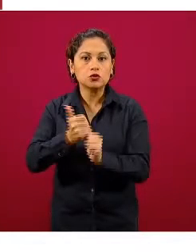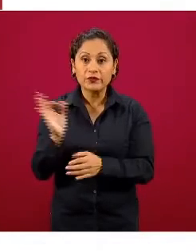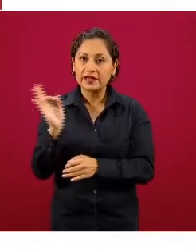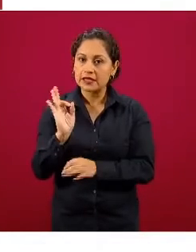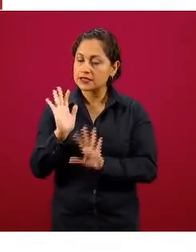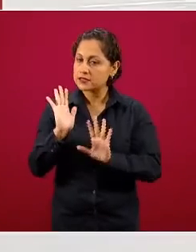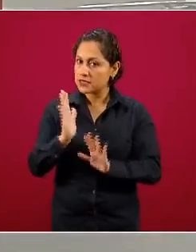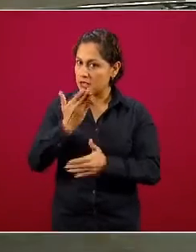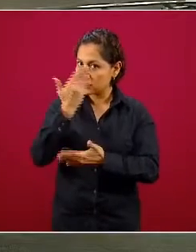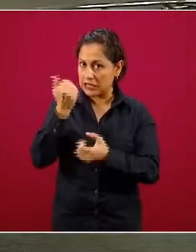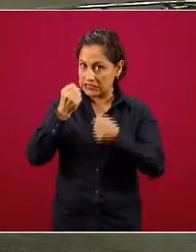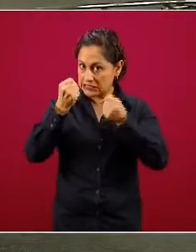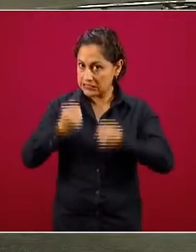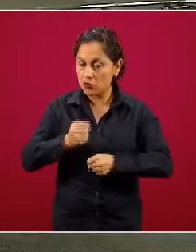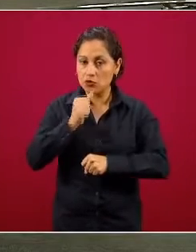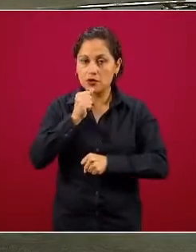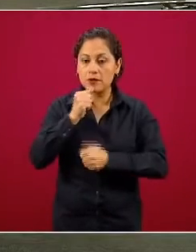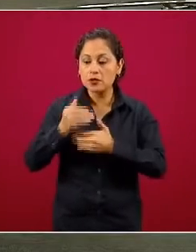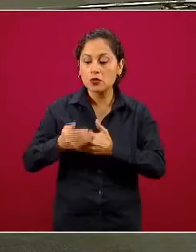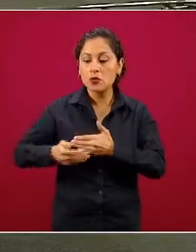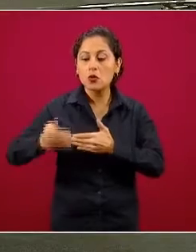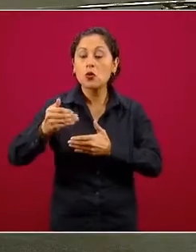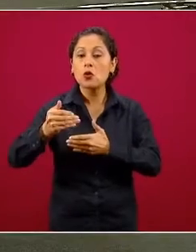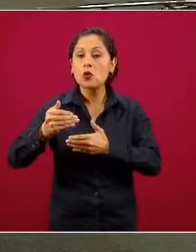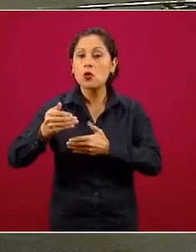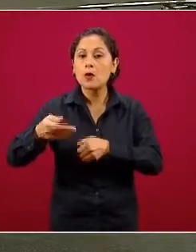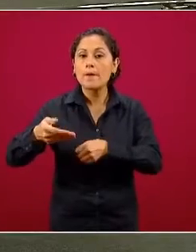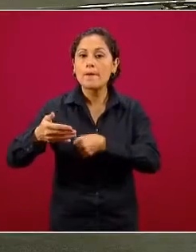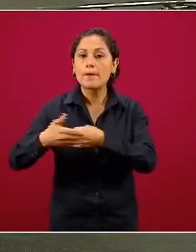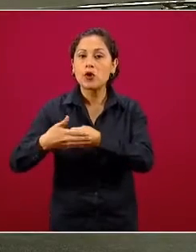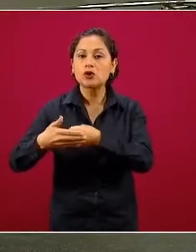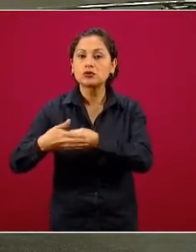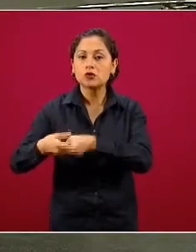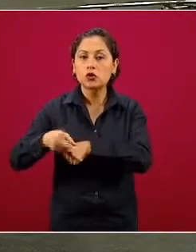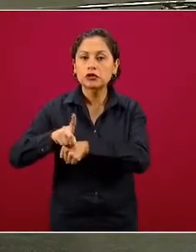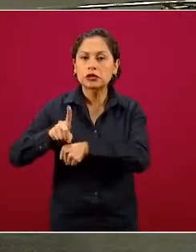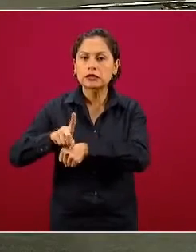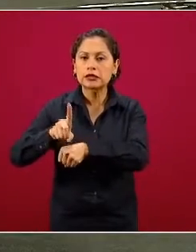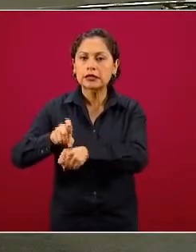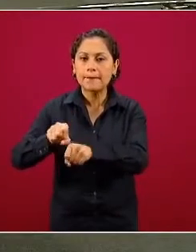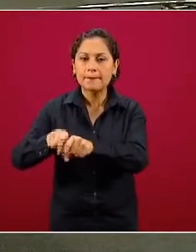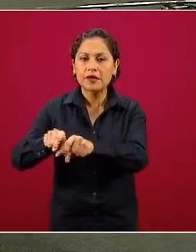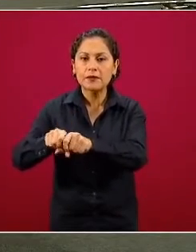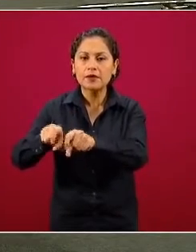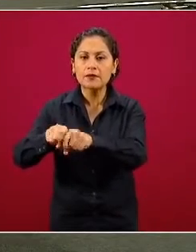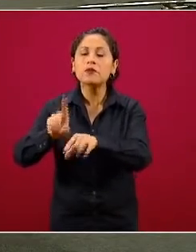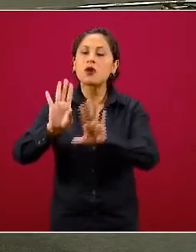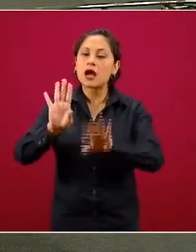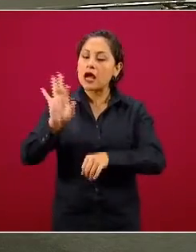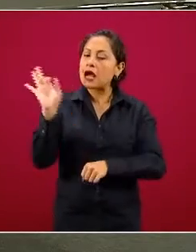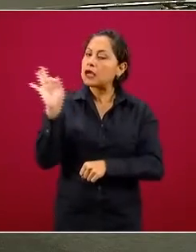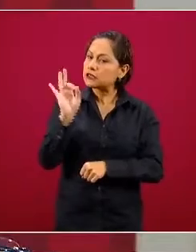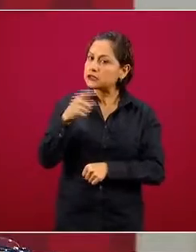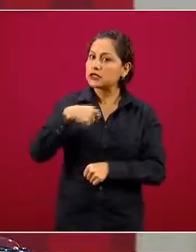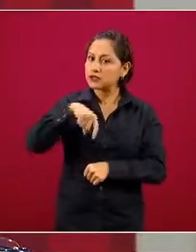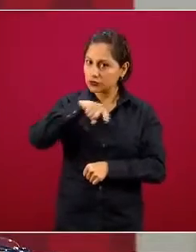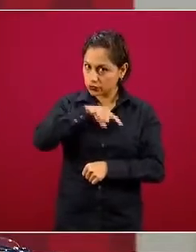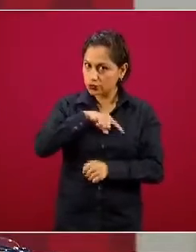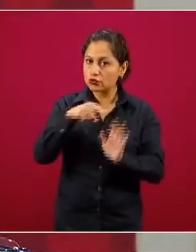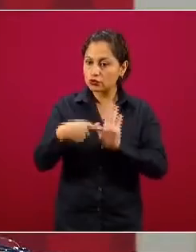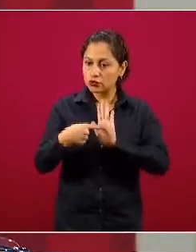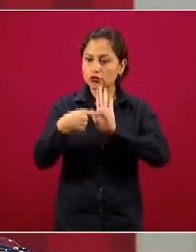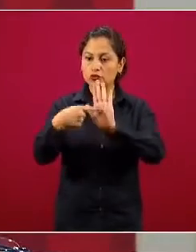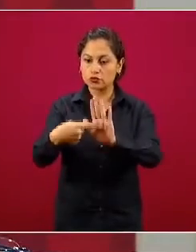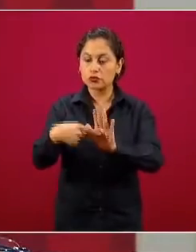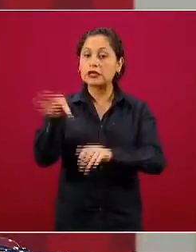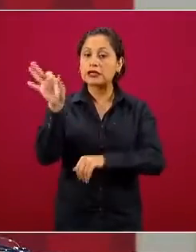los próximos días, entonces ya podríamos tener una estadística en el sentido de que realmente